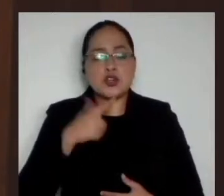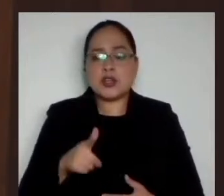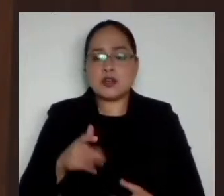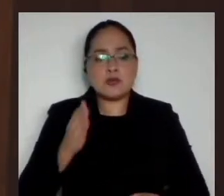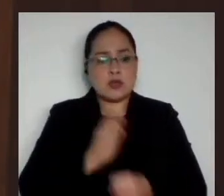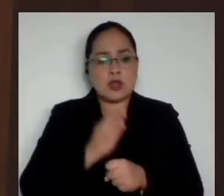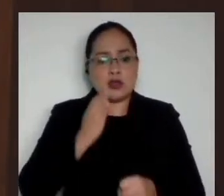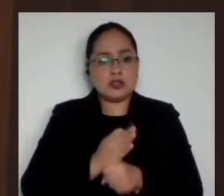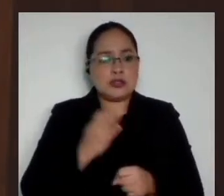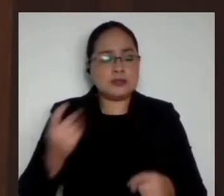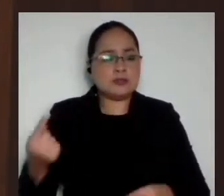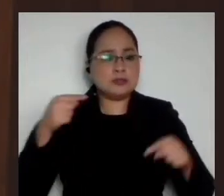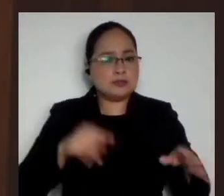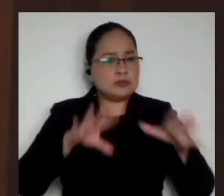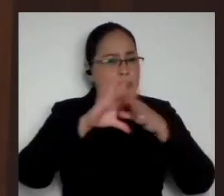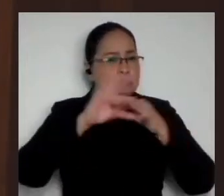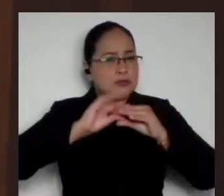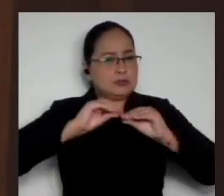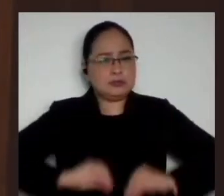ni señalaré